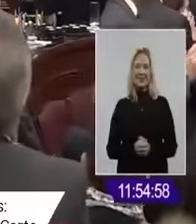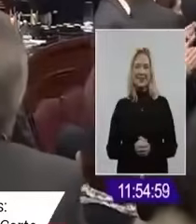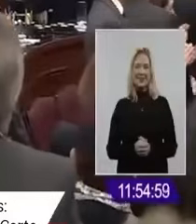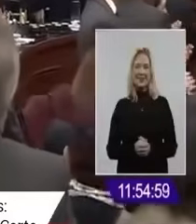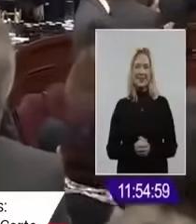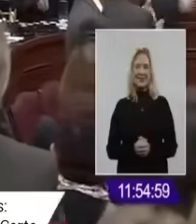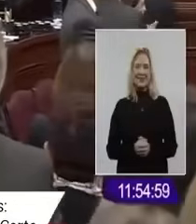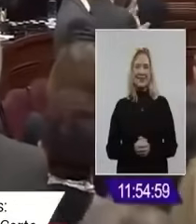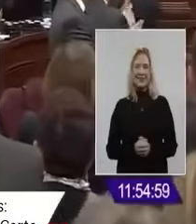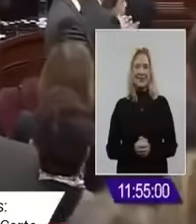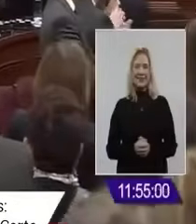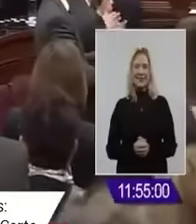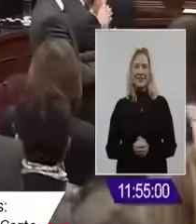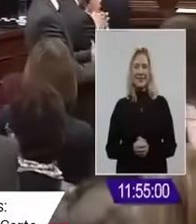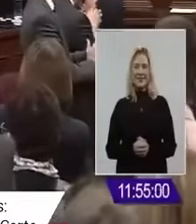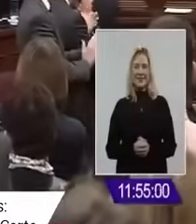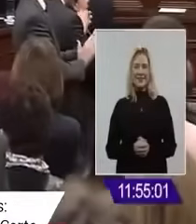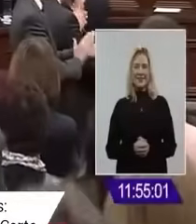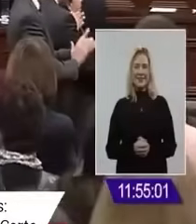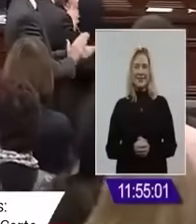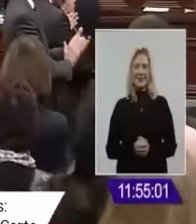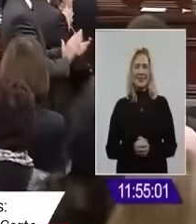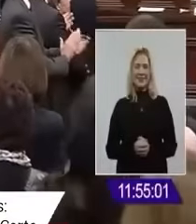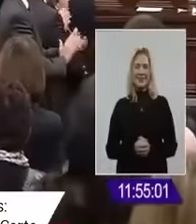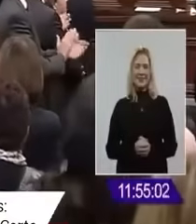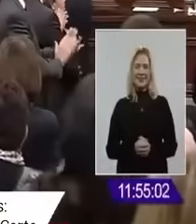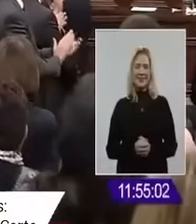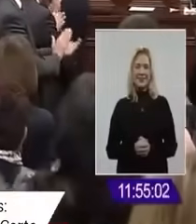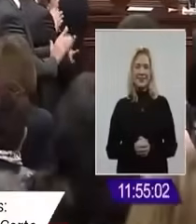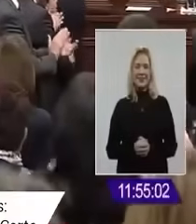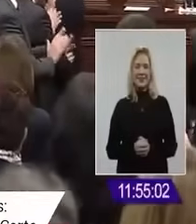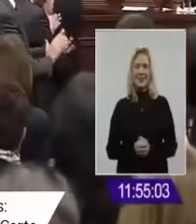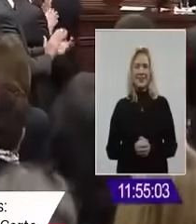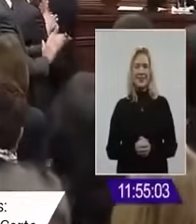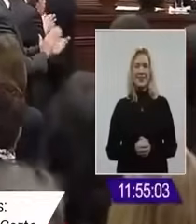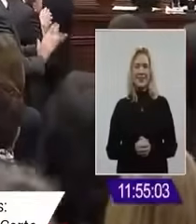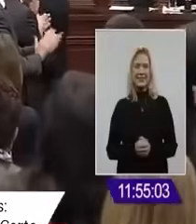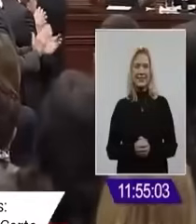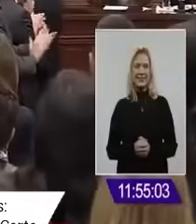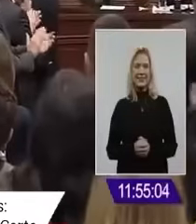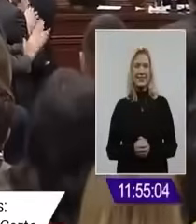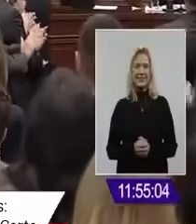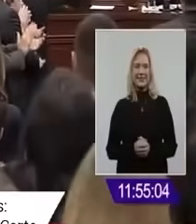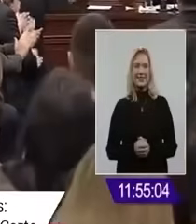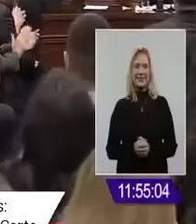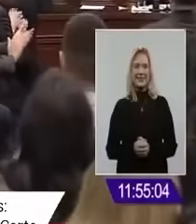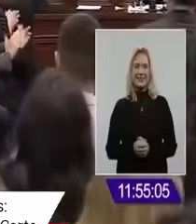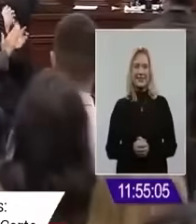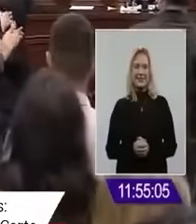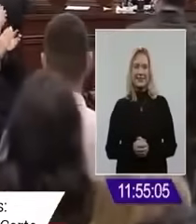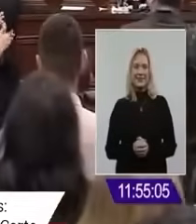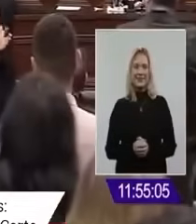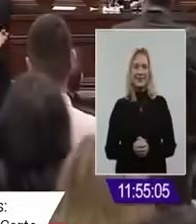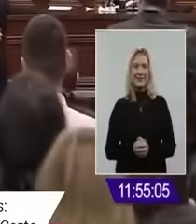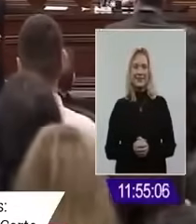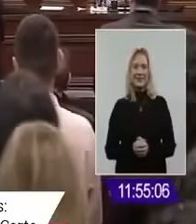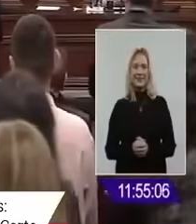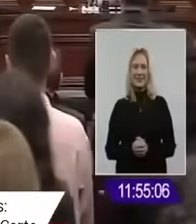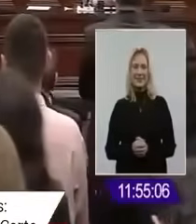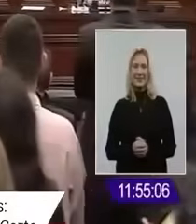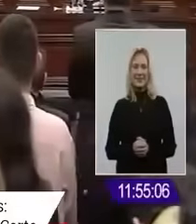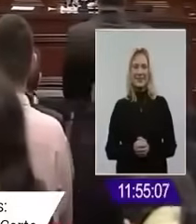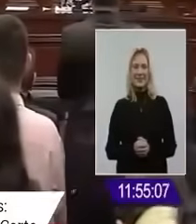derechos humanos y también que hará prevalecer desde lo que a ella le compete la vigencia